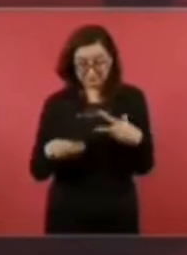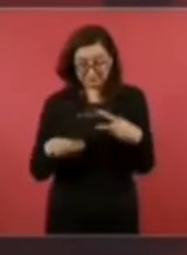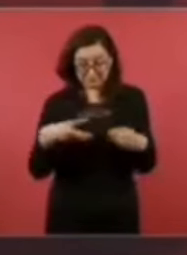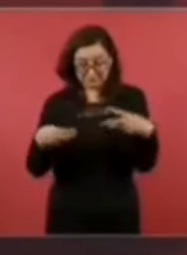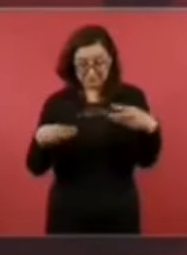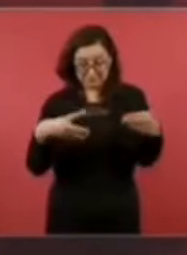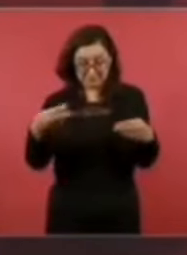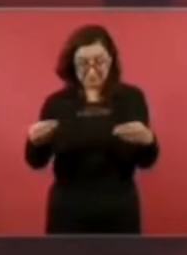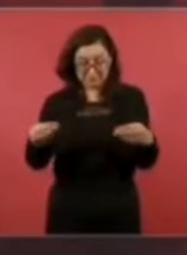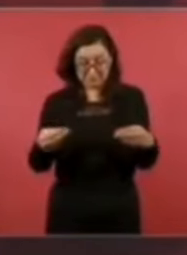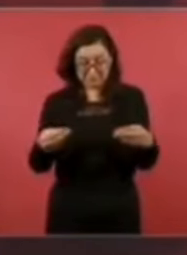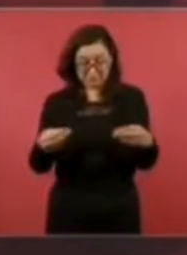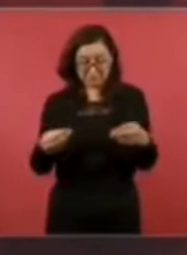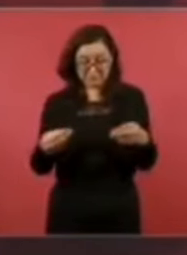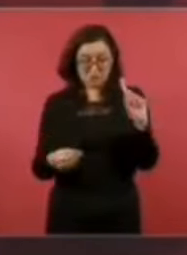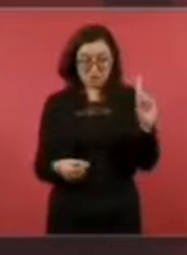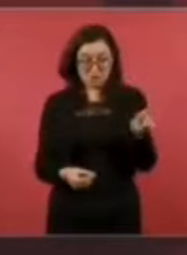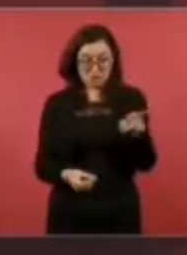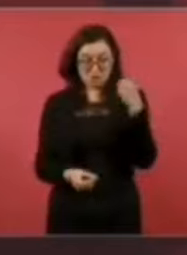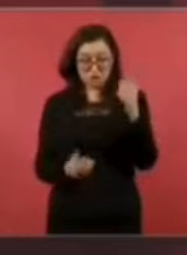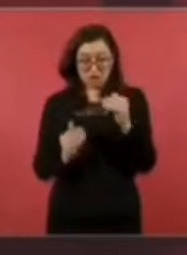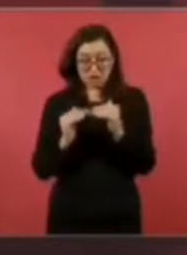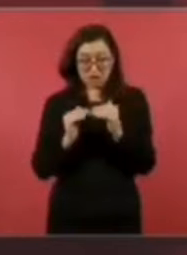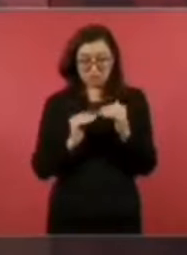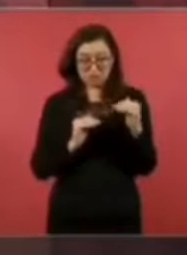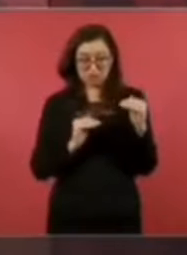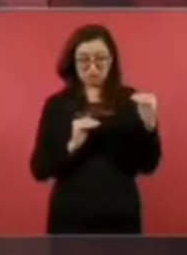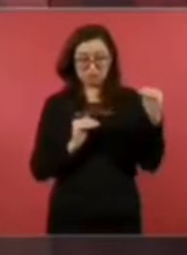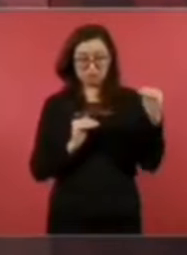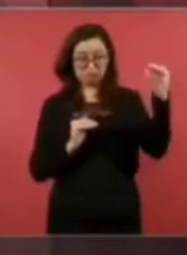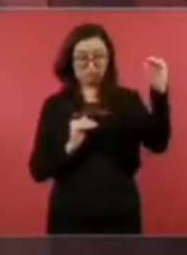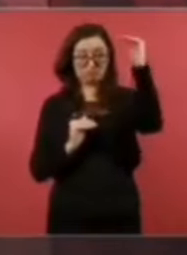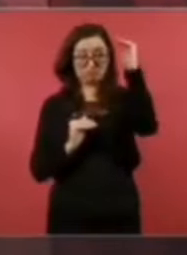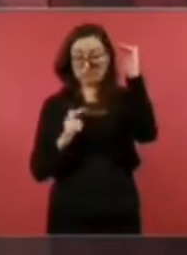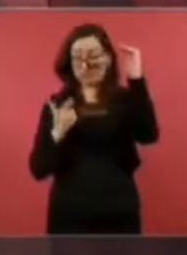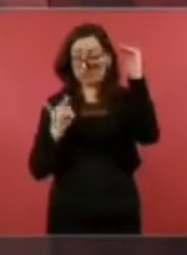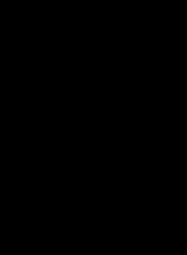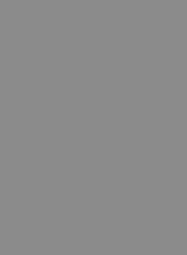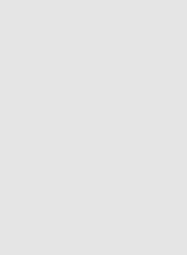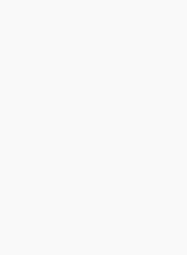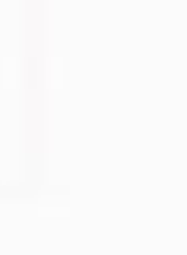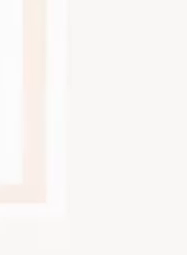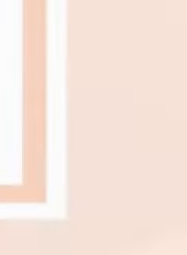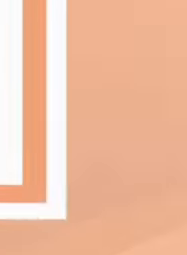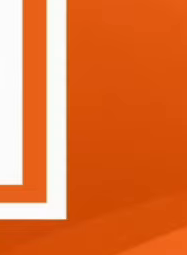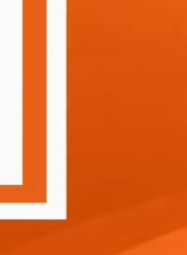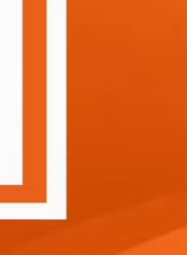ni siquiera llegó a